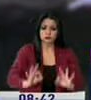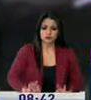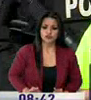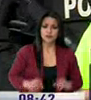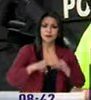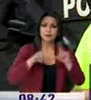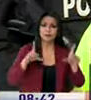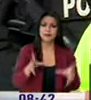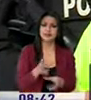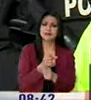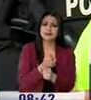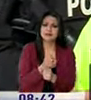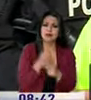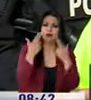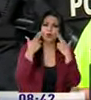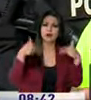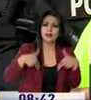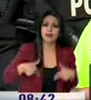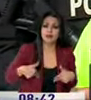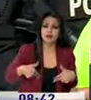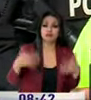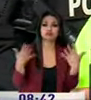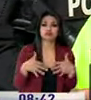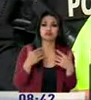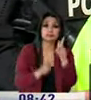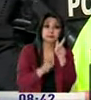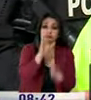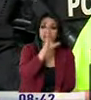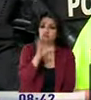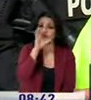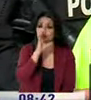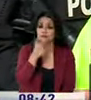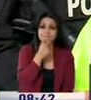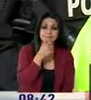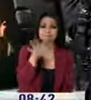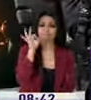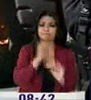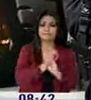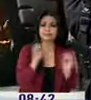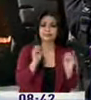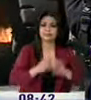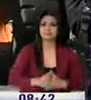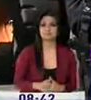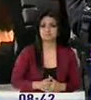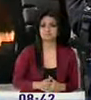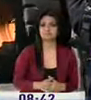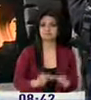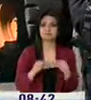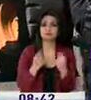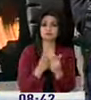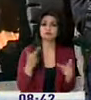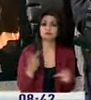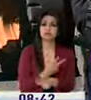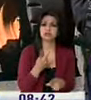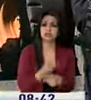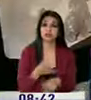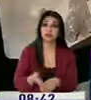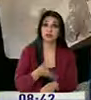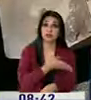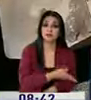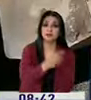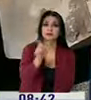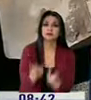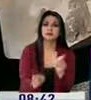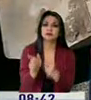de seguridad. No se logró la ubicación de estos antisociales. Se trataría de una banda que operaba bajo pedido,